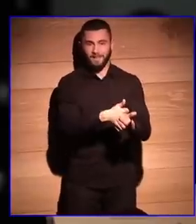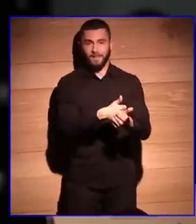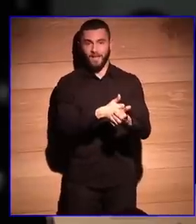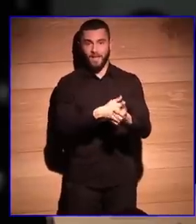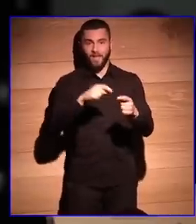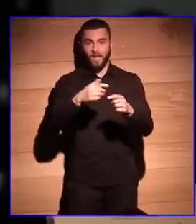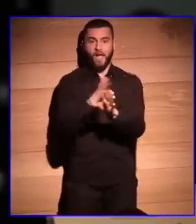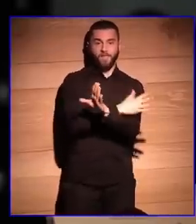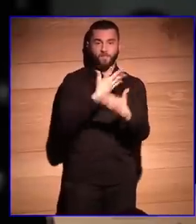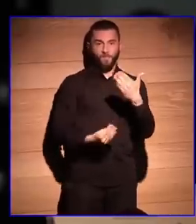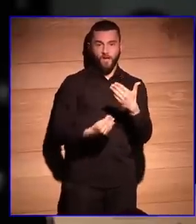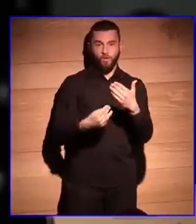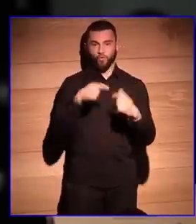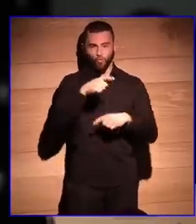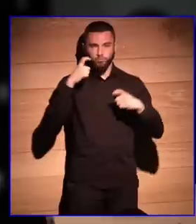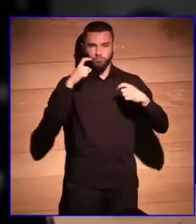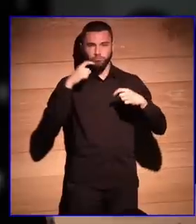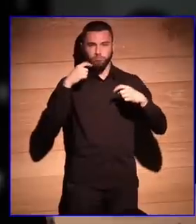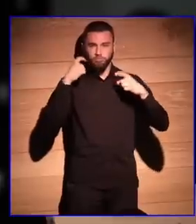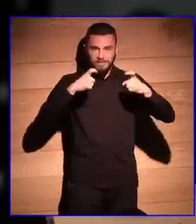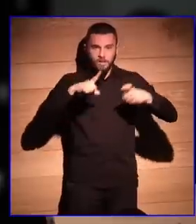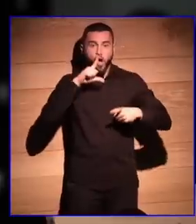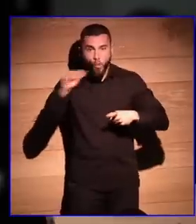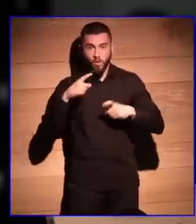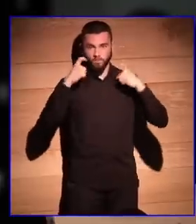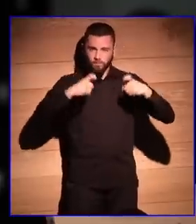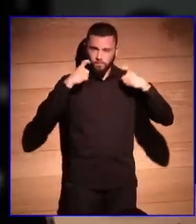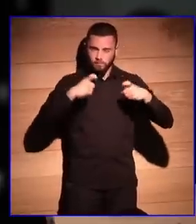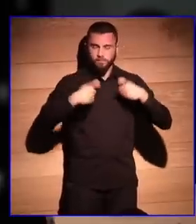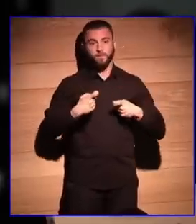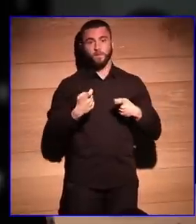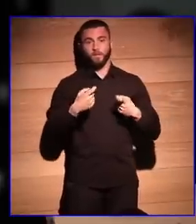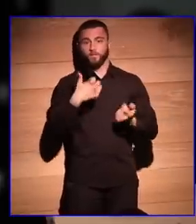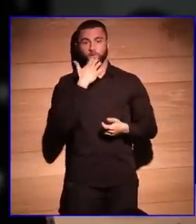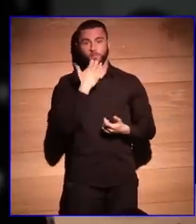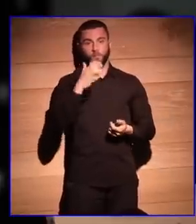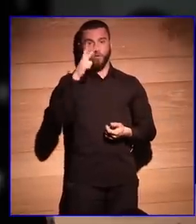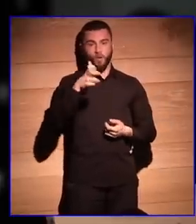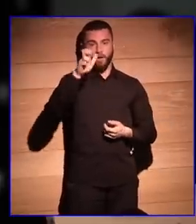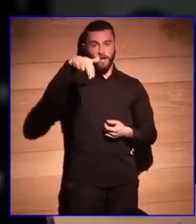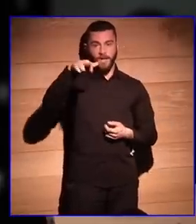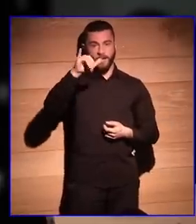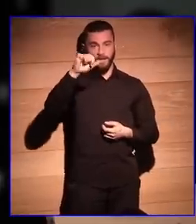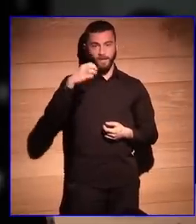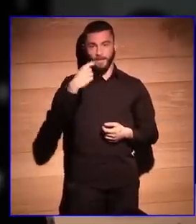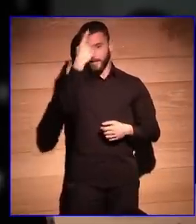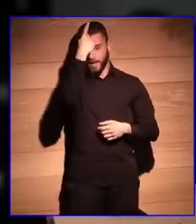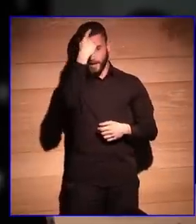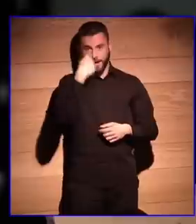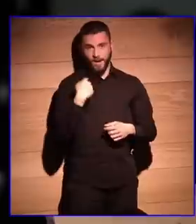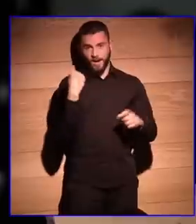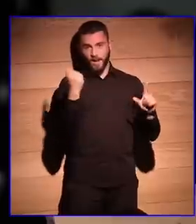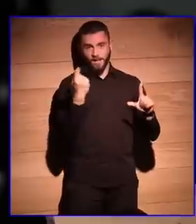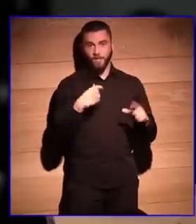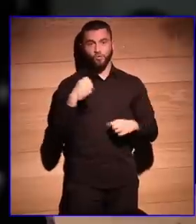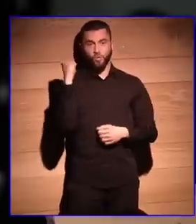una falta, tratarías de huir, en ese caso estás dentro de la mente de, qué sé yo, Henry, retrato de un asesino, a quien no hay